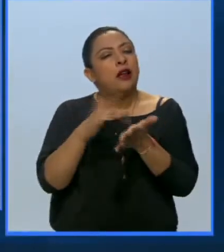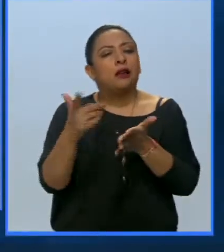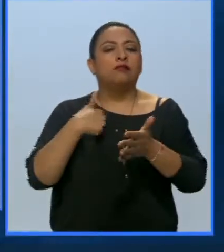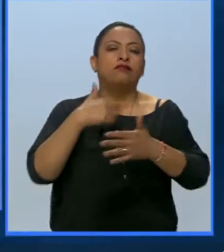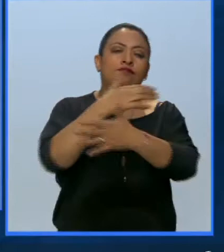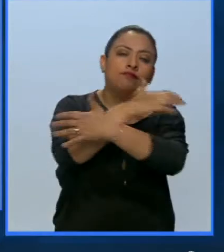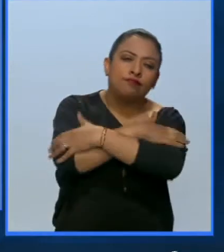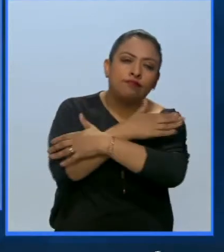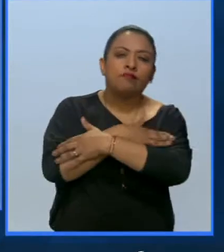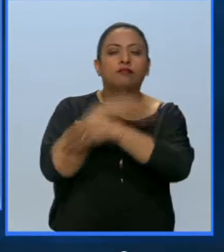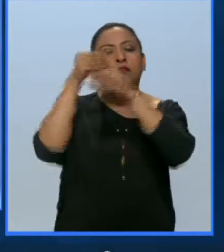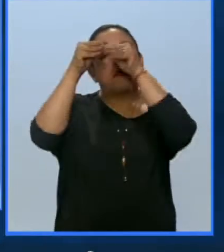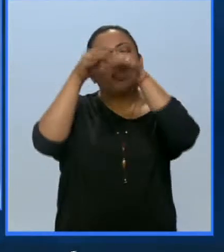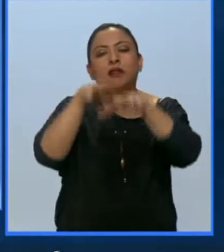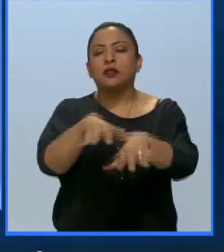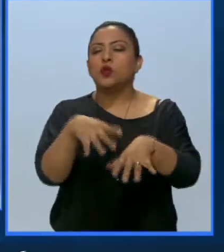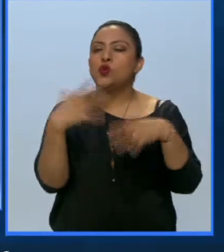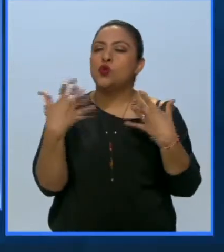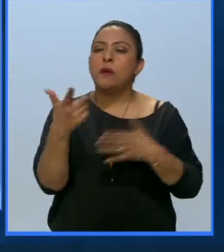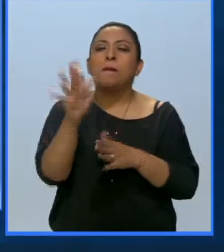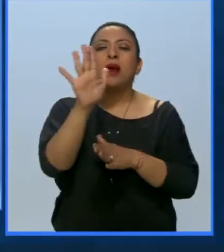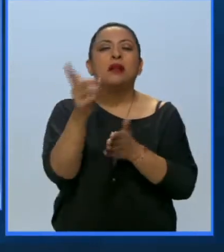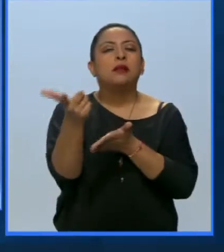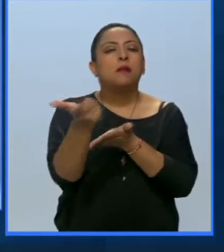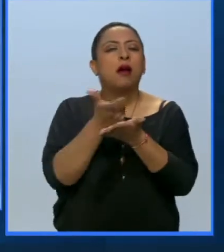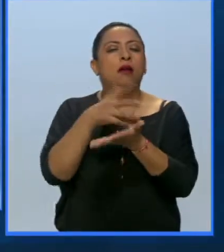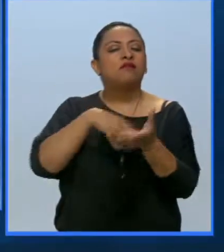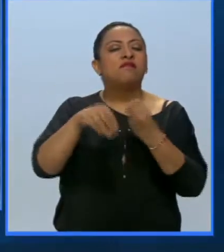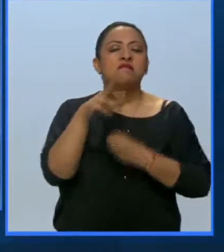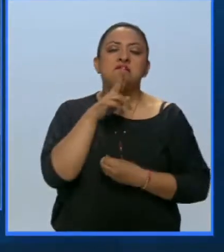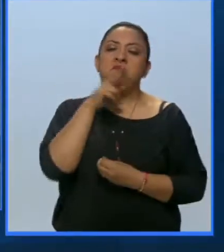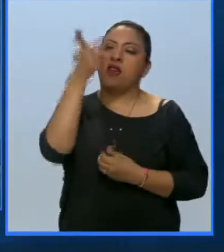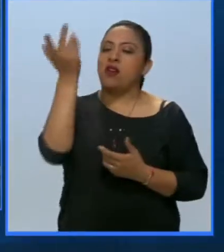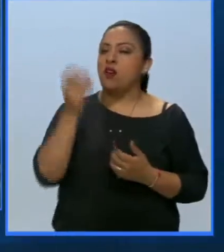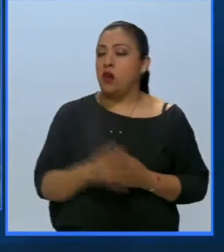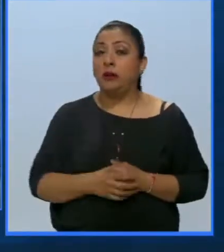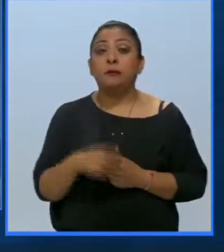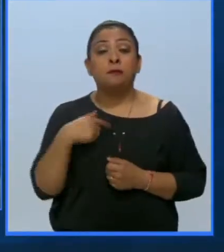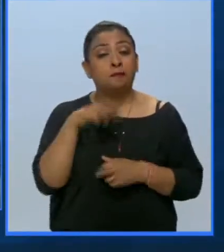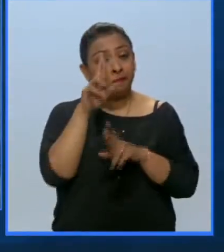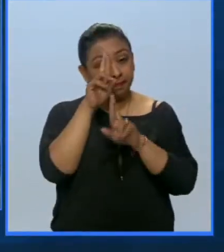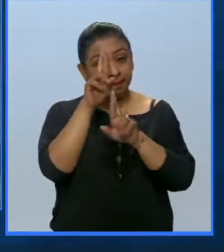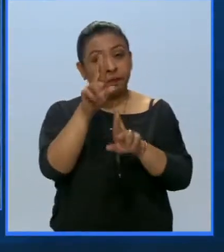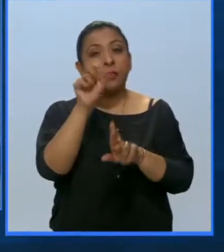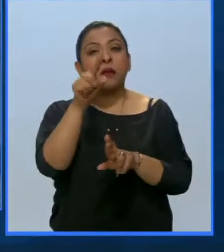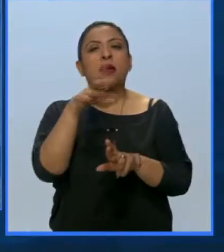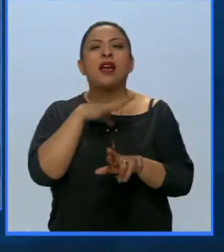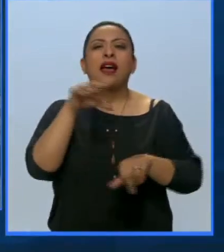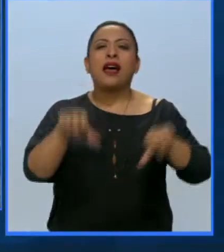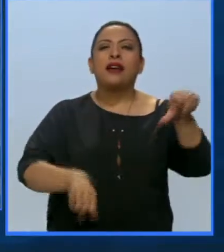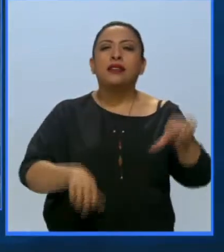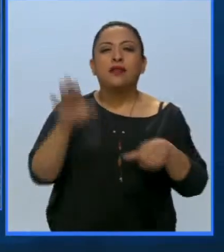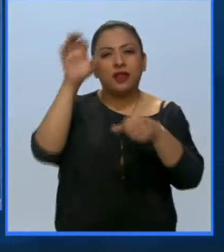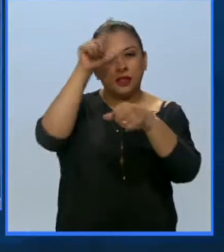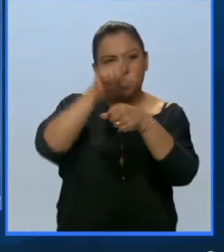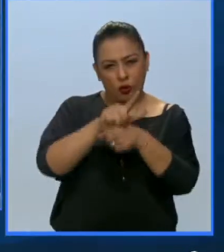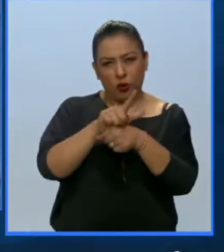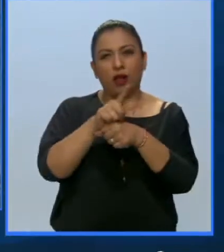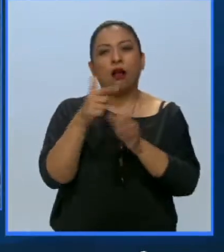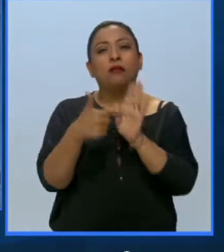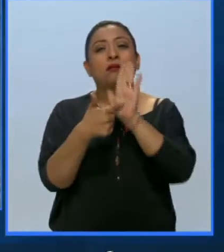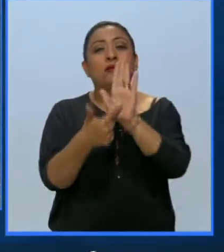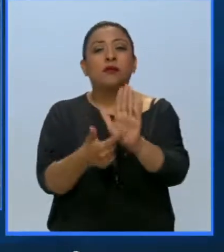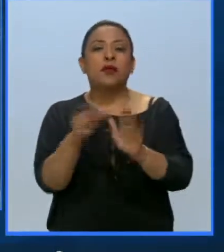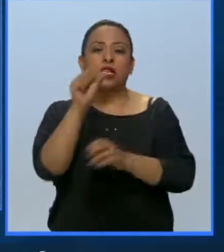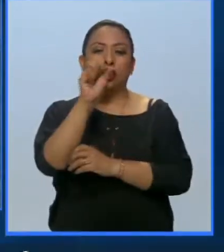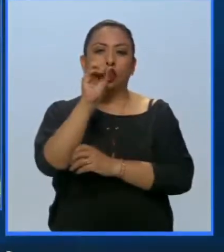una bendición. Creo que es la mejor paga que puede tener uno. El homenaje también contempló actividades culturales, la presentación